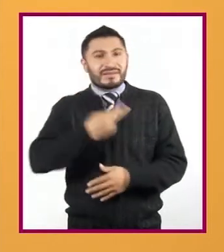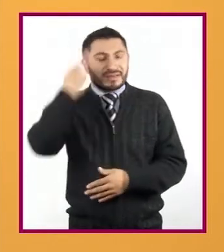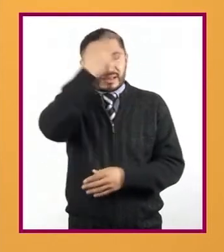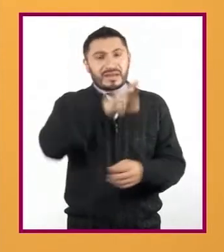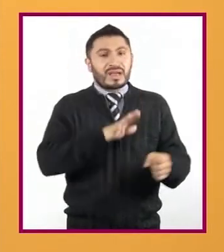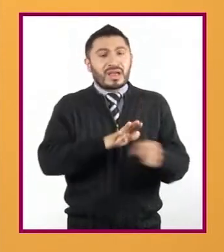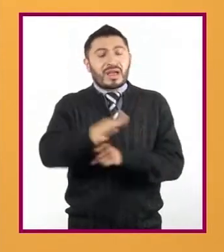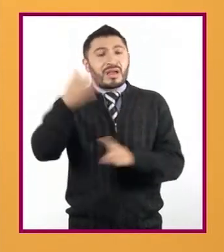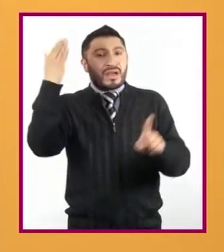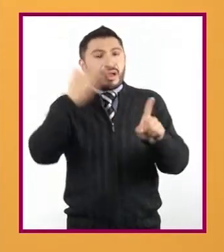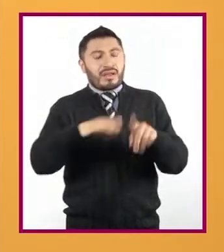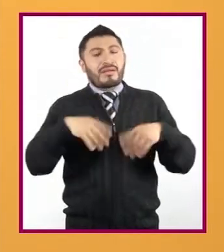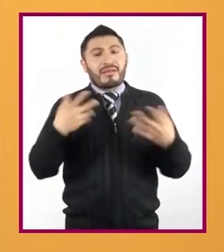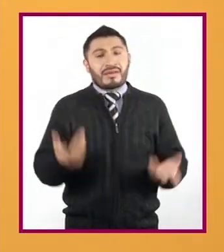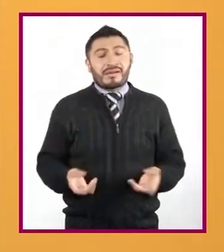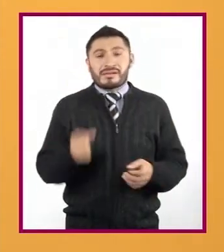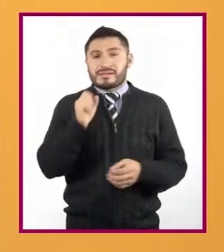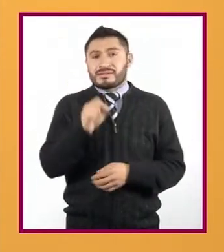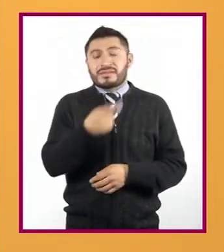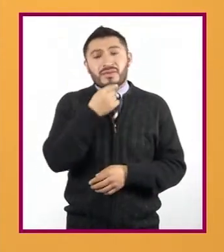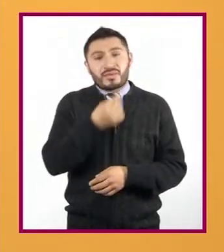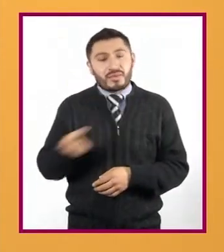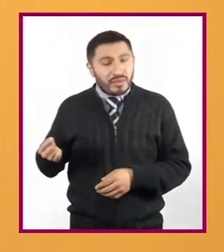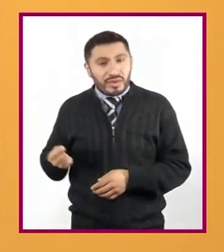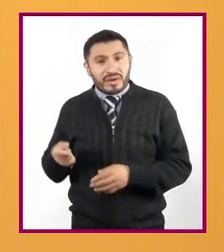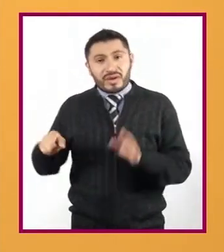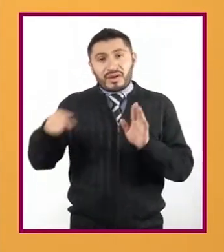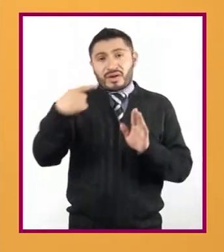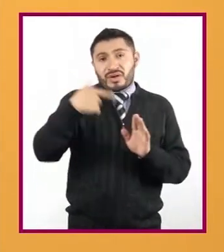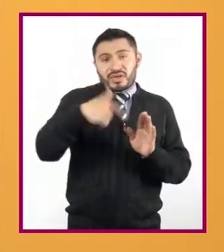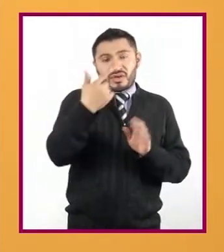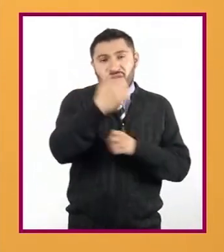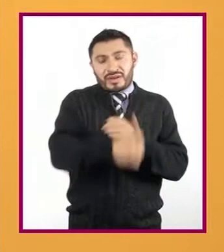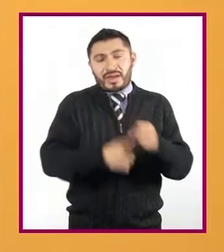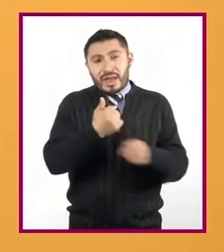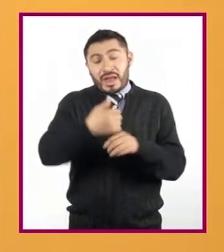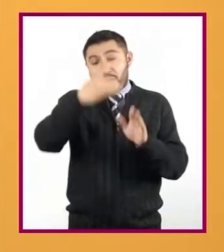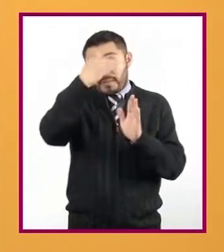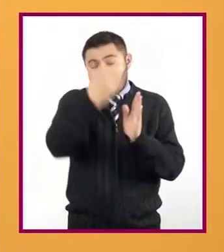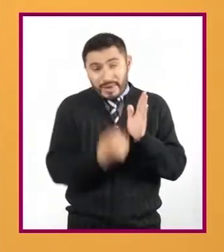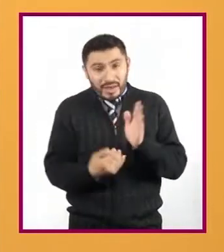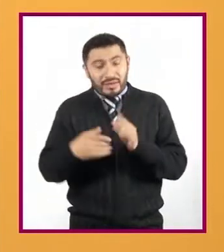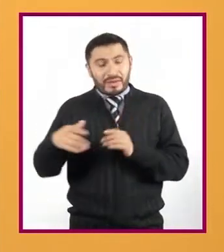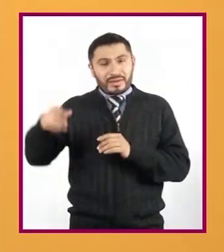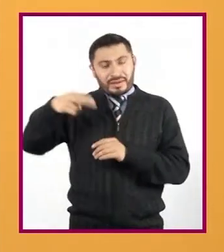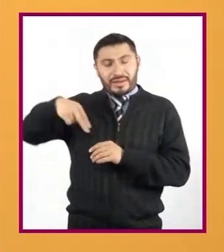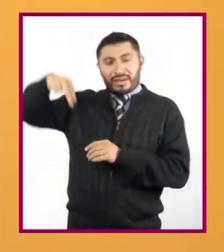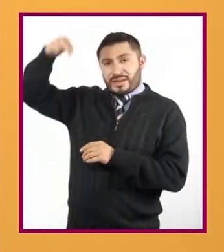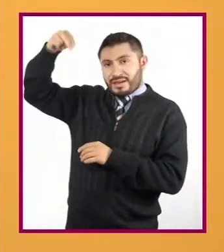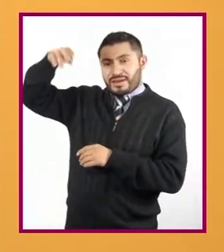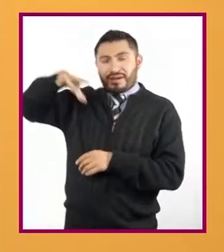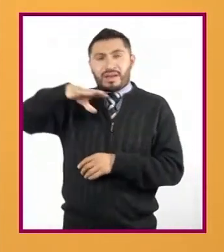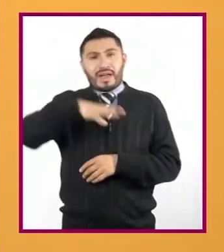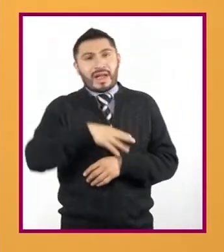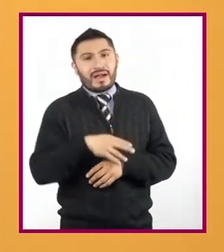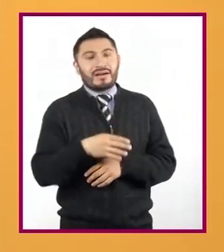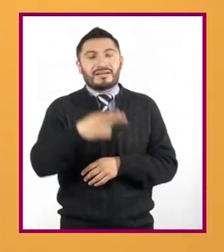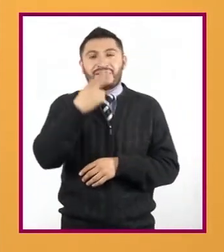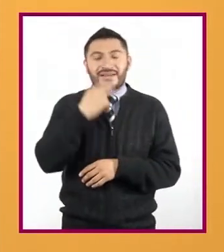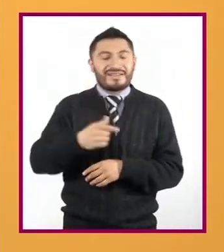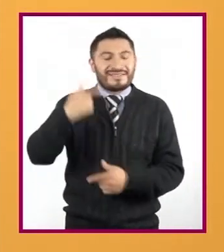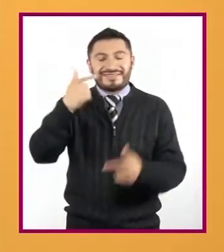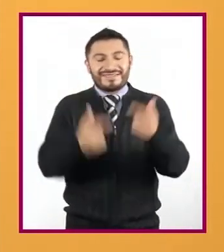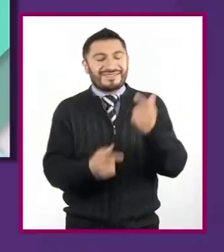qué proporción los niños menores de 12 años de la región norte toman dulcileche en